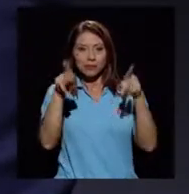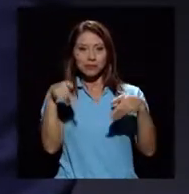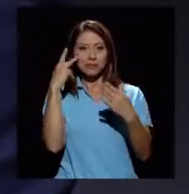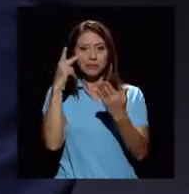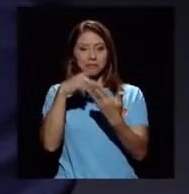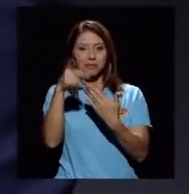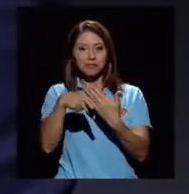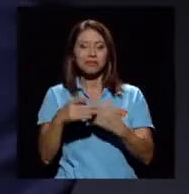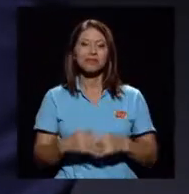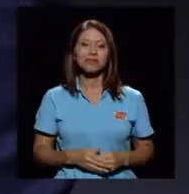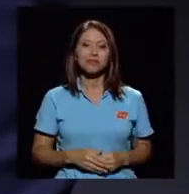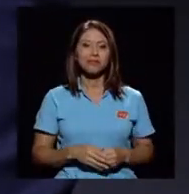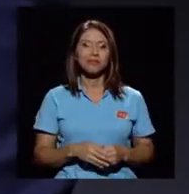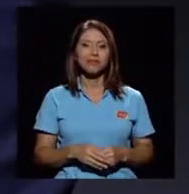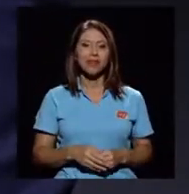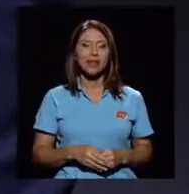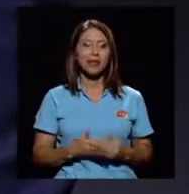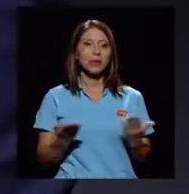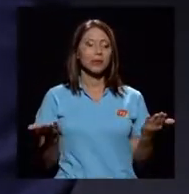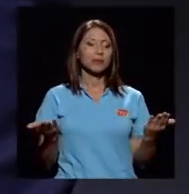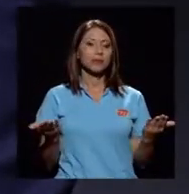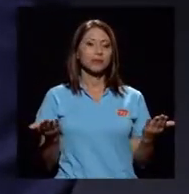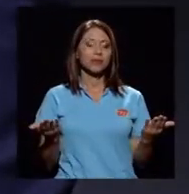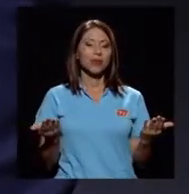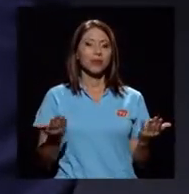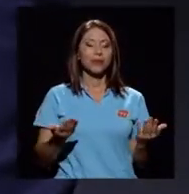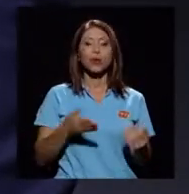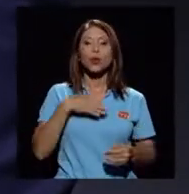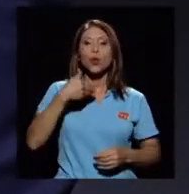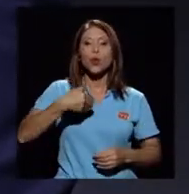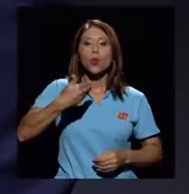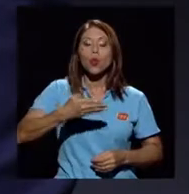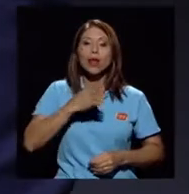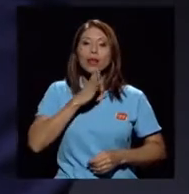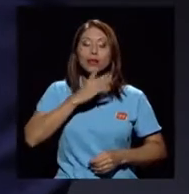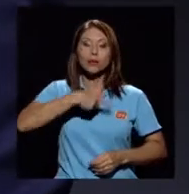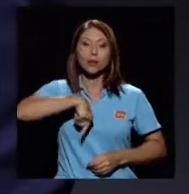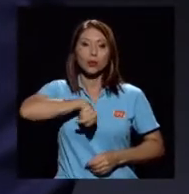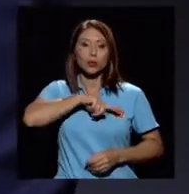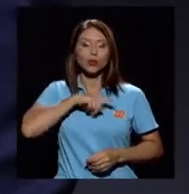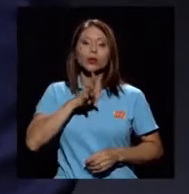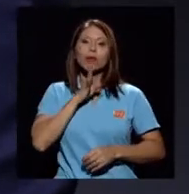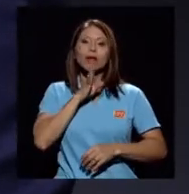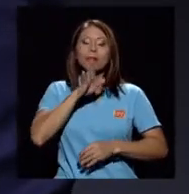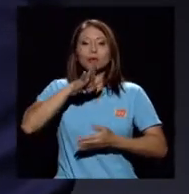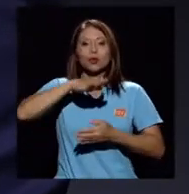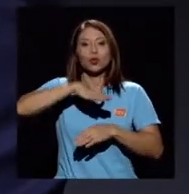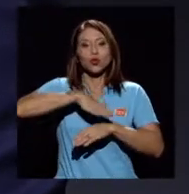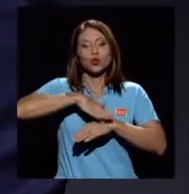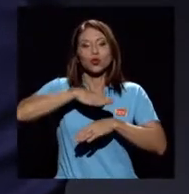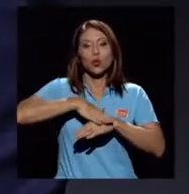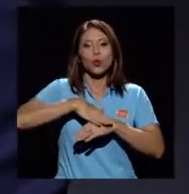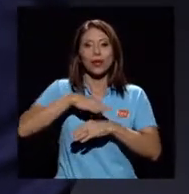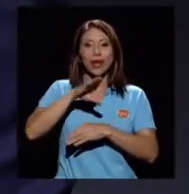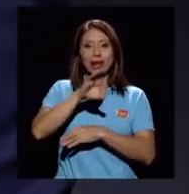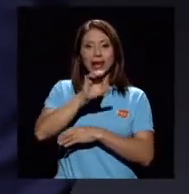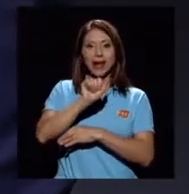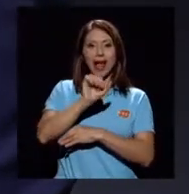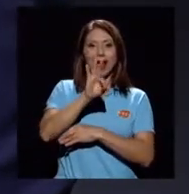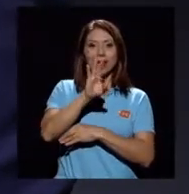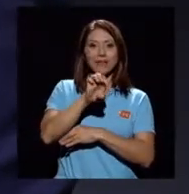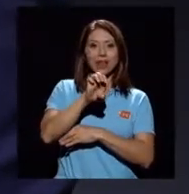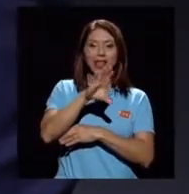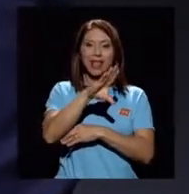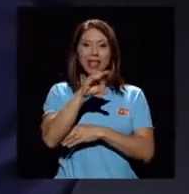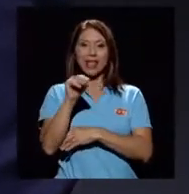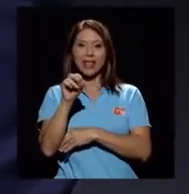televidentes. Bueno, yo, cuando hablamos de café y verde, tal vez hay dos contextos diferentes. Cuando